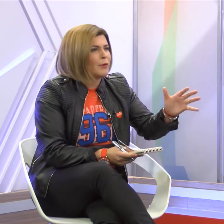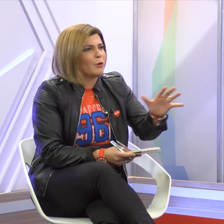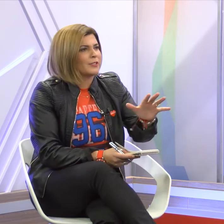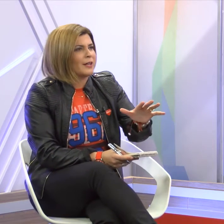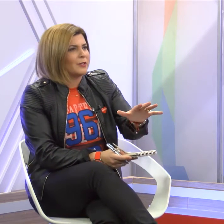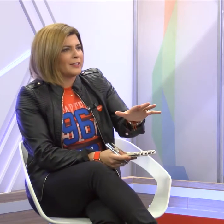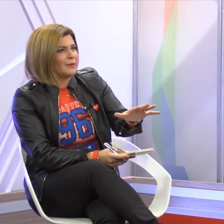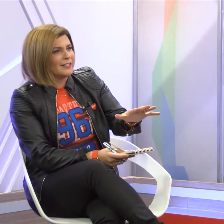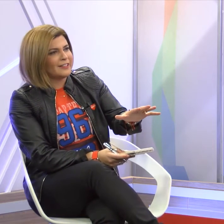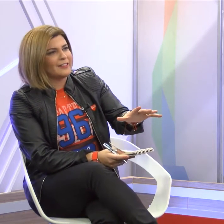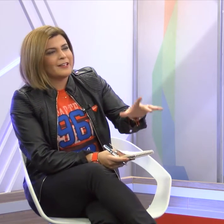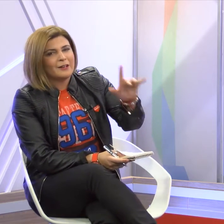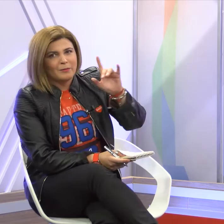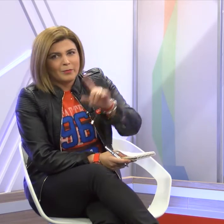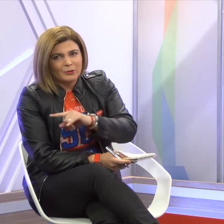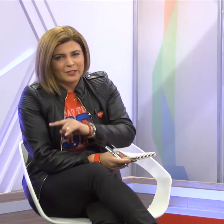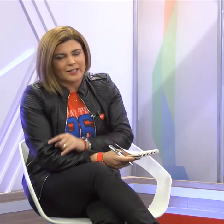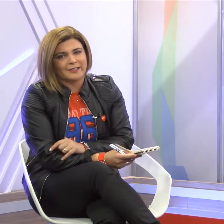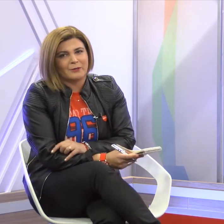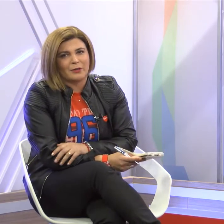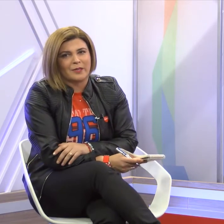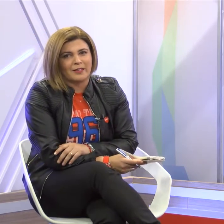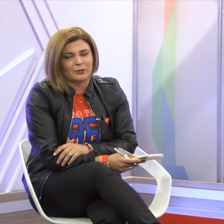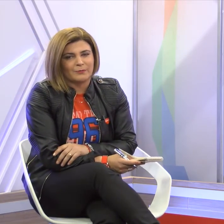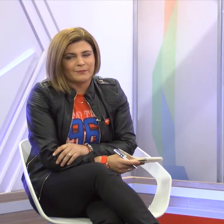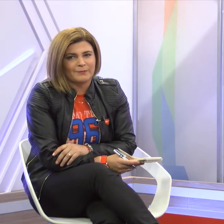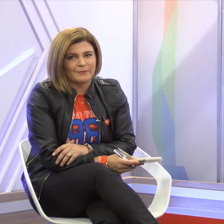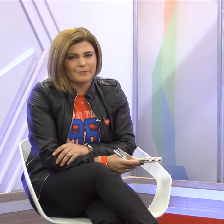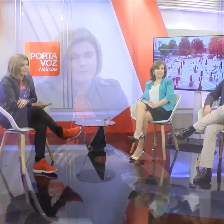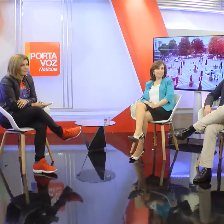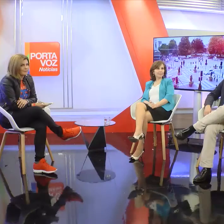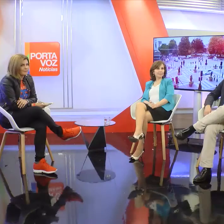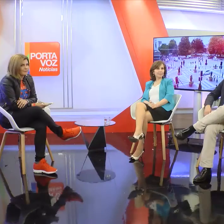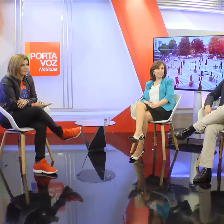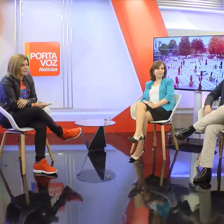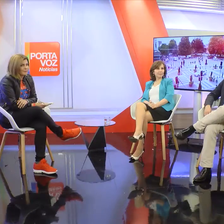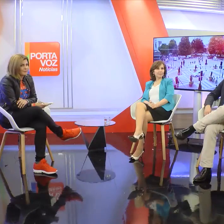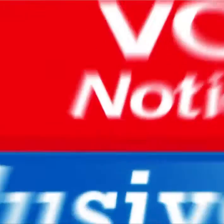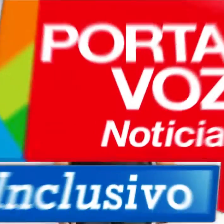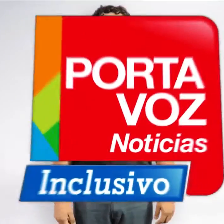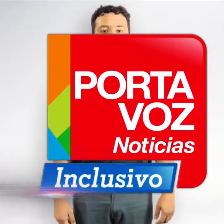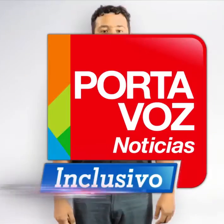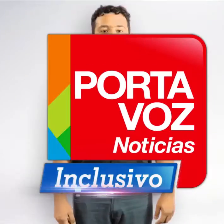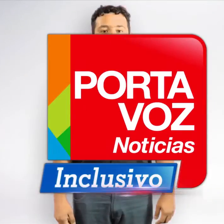De eso vamos a conversar a la vuelta, ¿les parece? Me parece. Claro. Pausa y regresamos de inmediato.